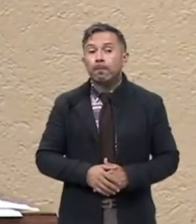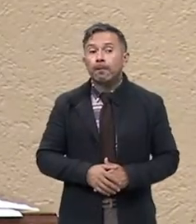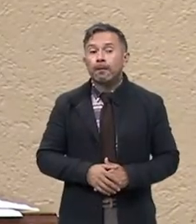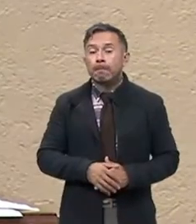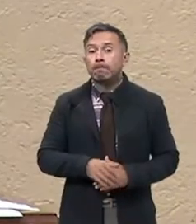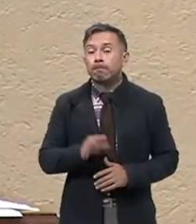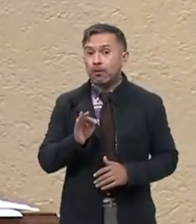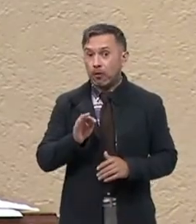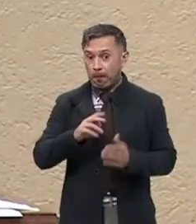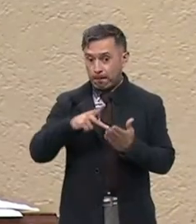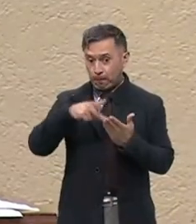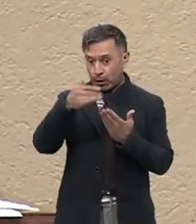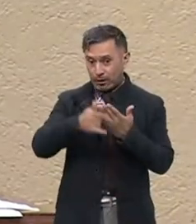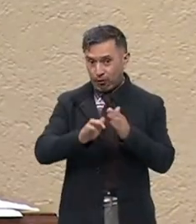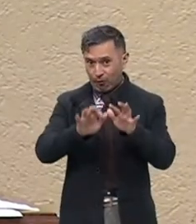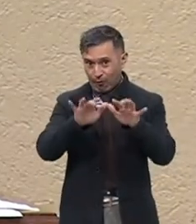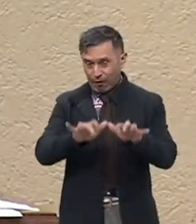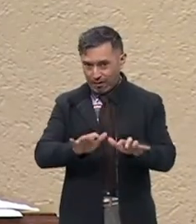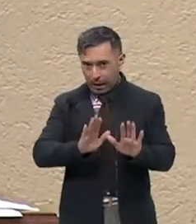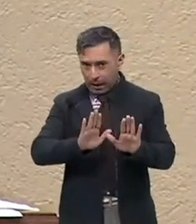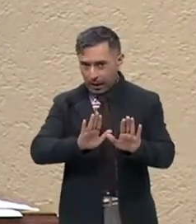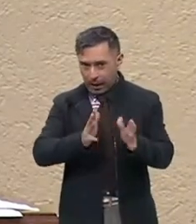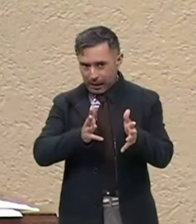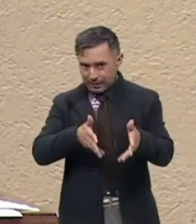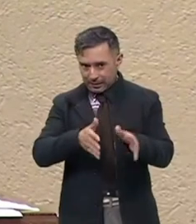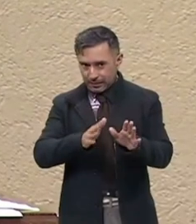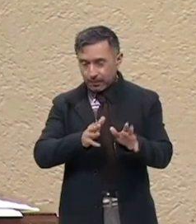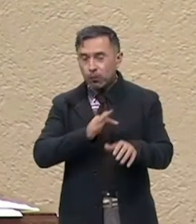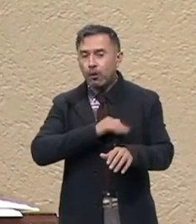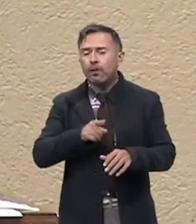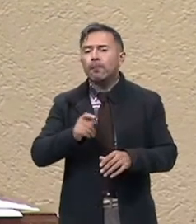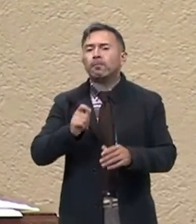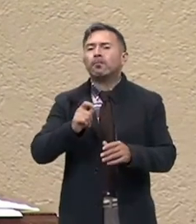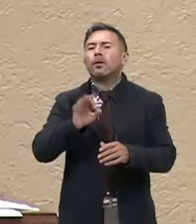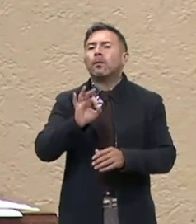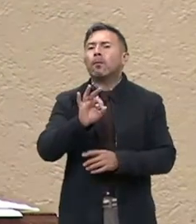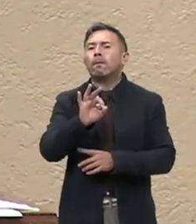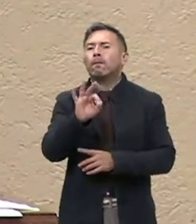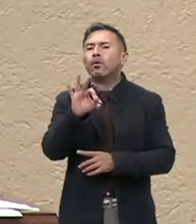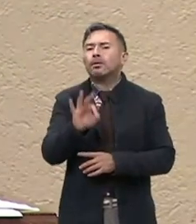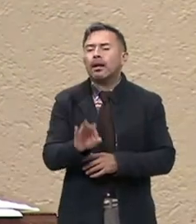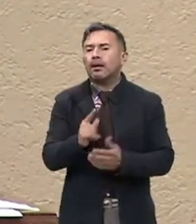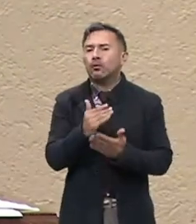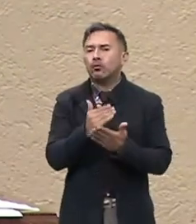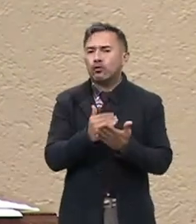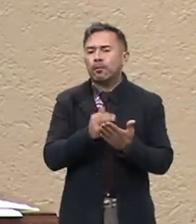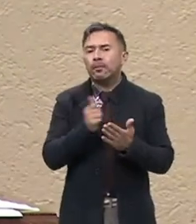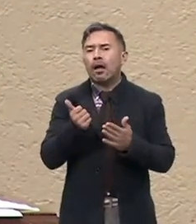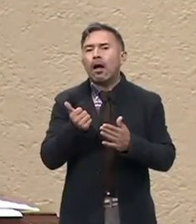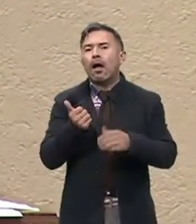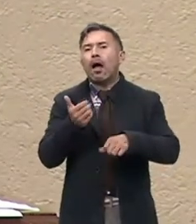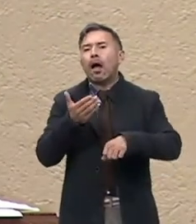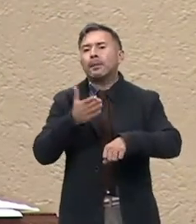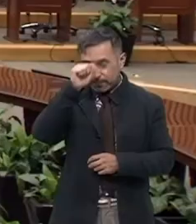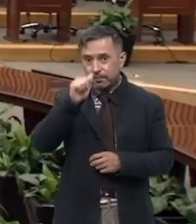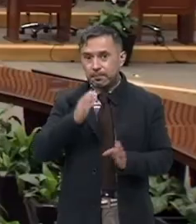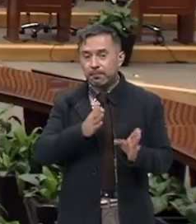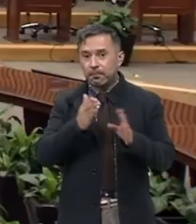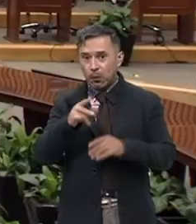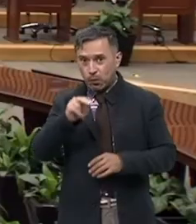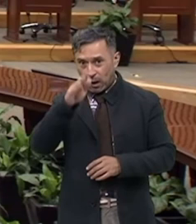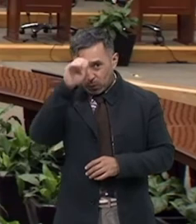de cómo viene el proyecto en cuanto al al porcentaje de reducción de la administración consecuencia de la sanción